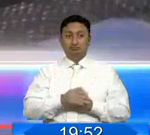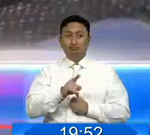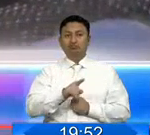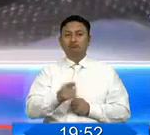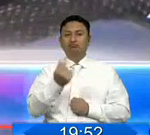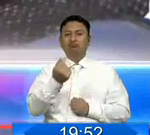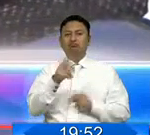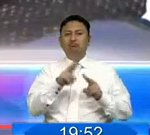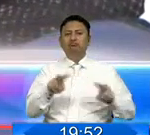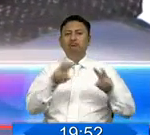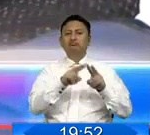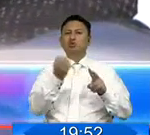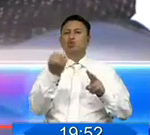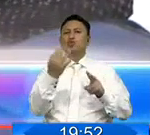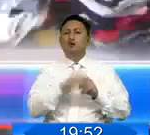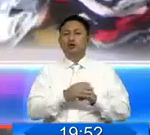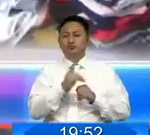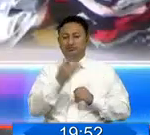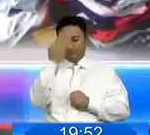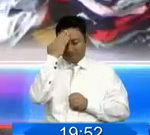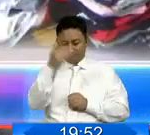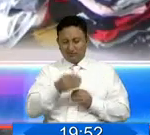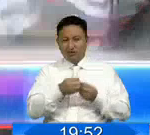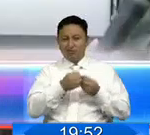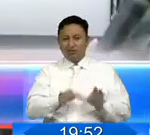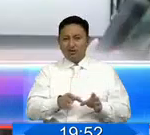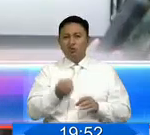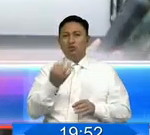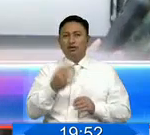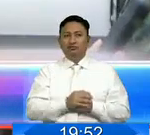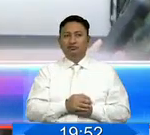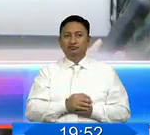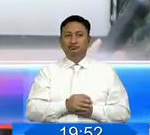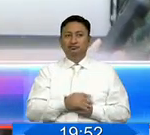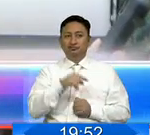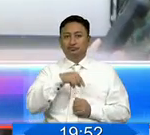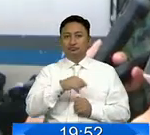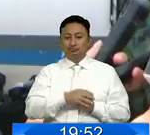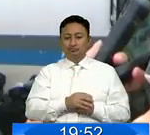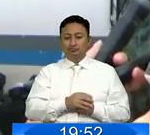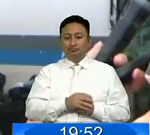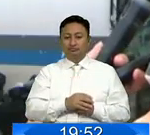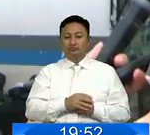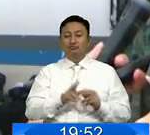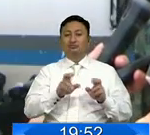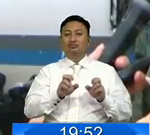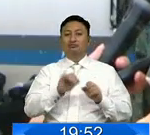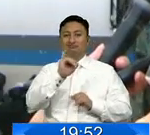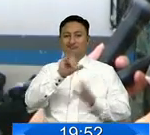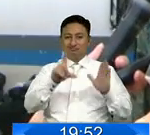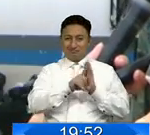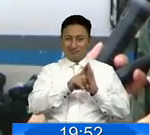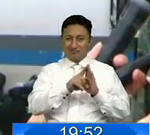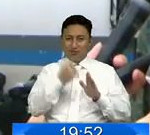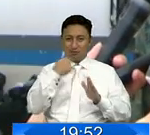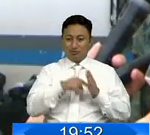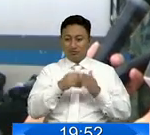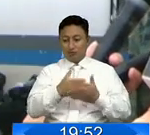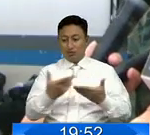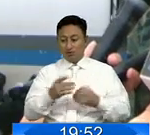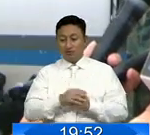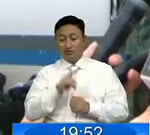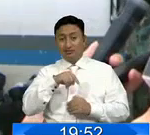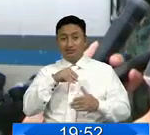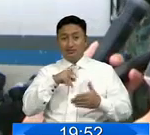valoración correspondiente para determinar el monto del perjuicio al Estado. Combatir a actos ilícitos, en este caso, mercancías que entran